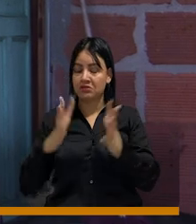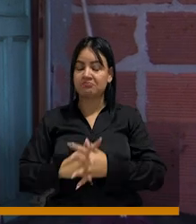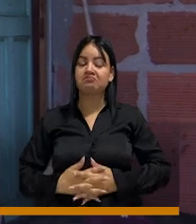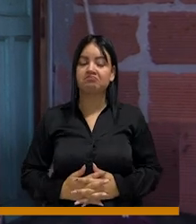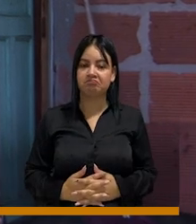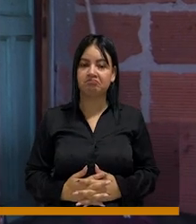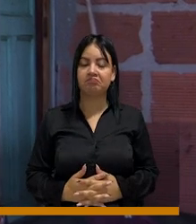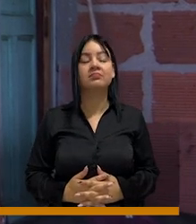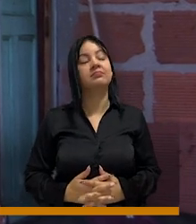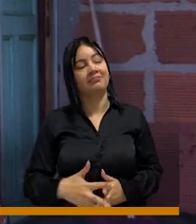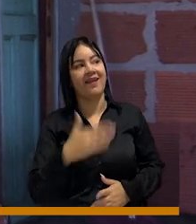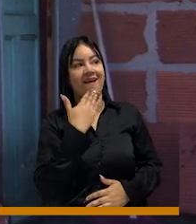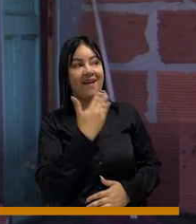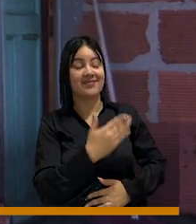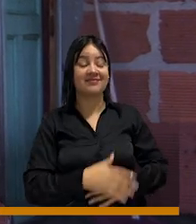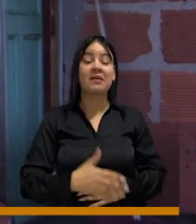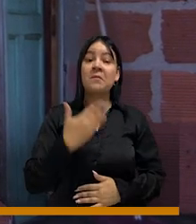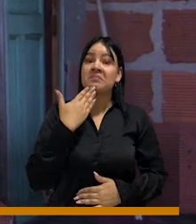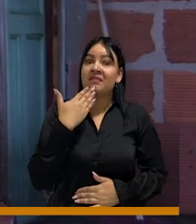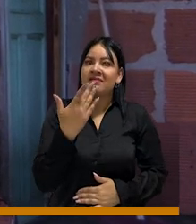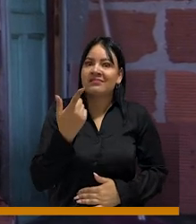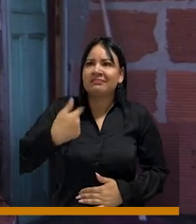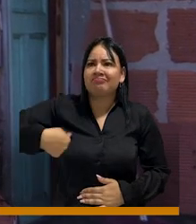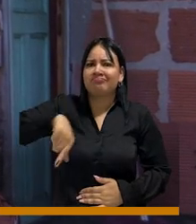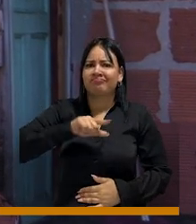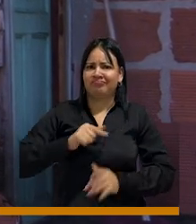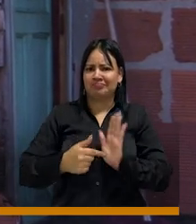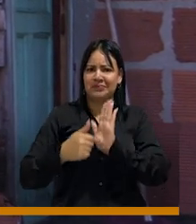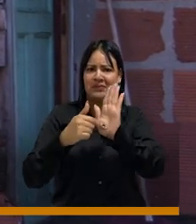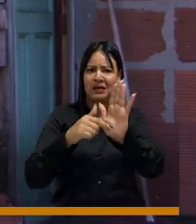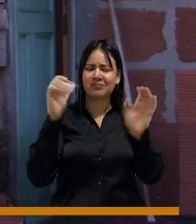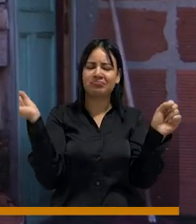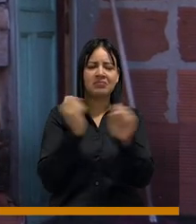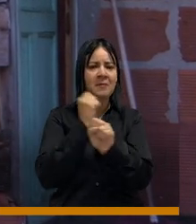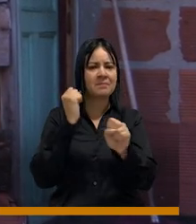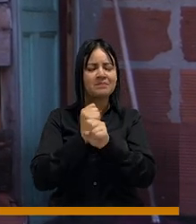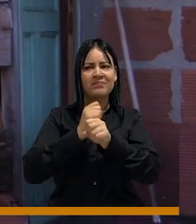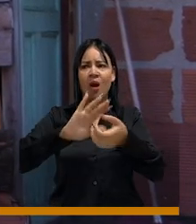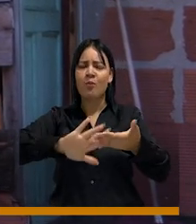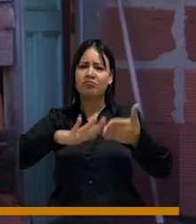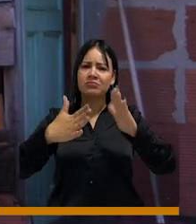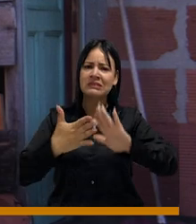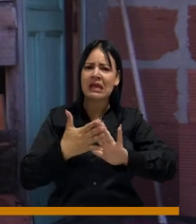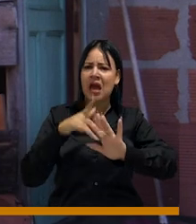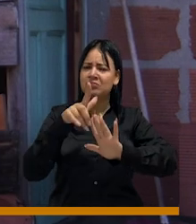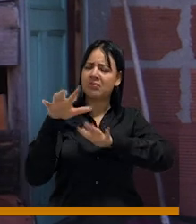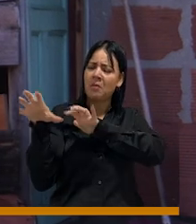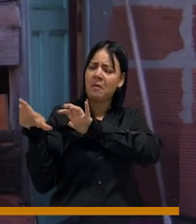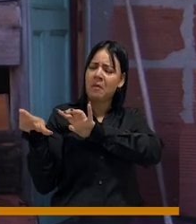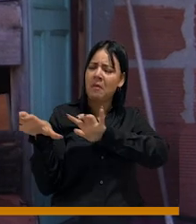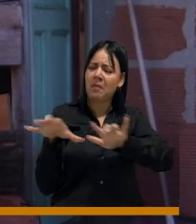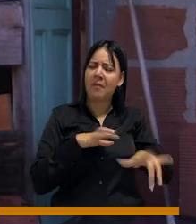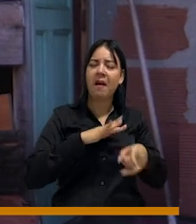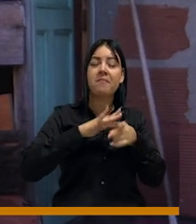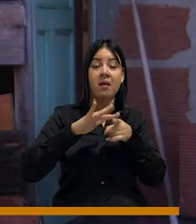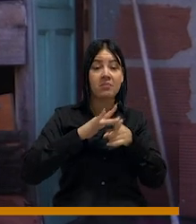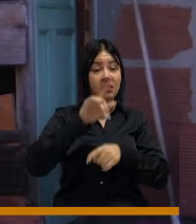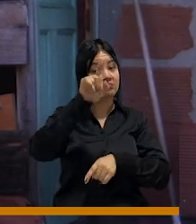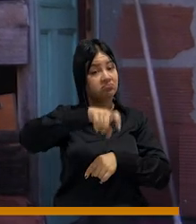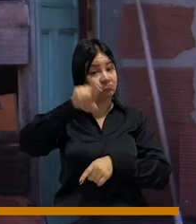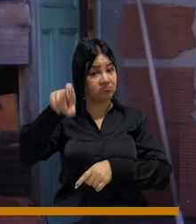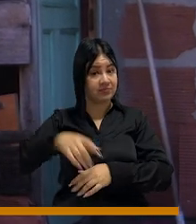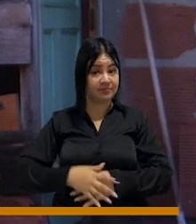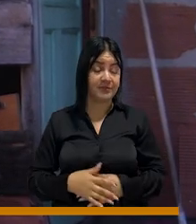que estén acá, mostrando cómo es este contexto de trabajo comunitario con todas las buenas prácticas que debemos de